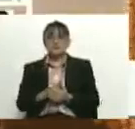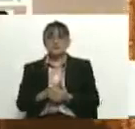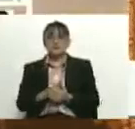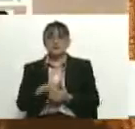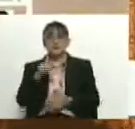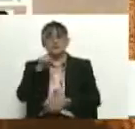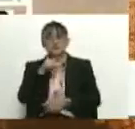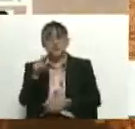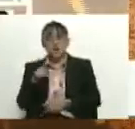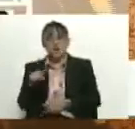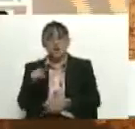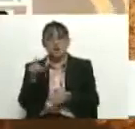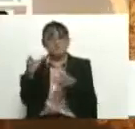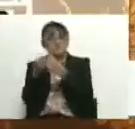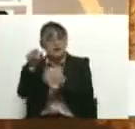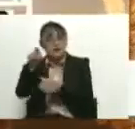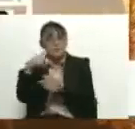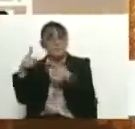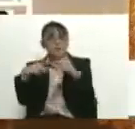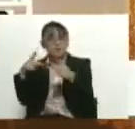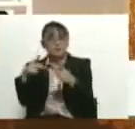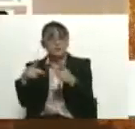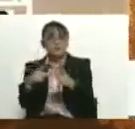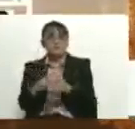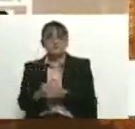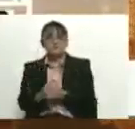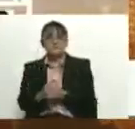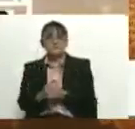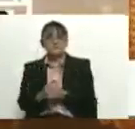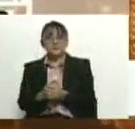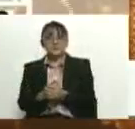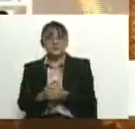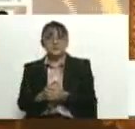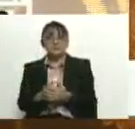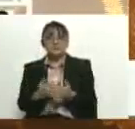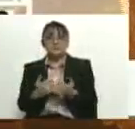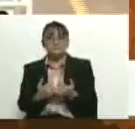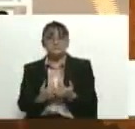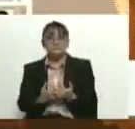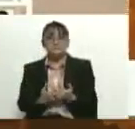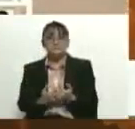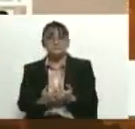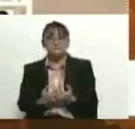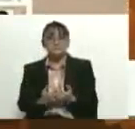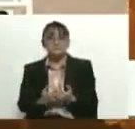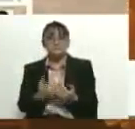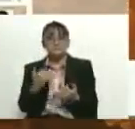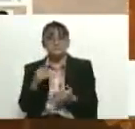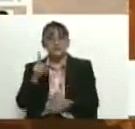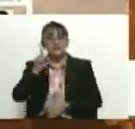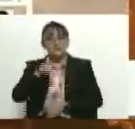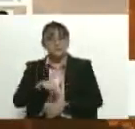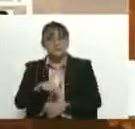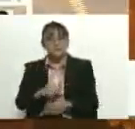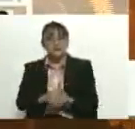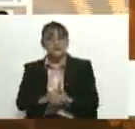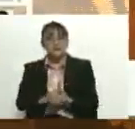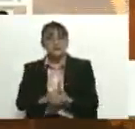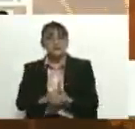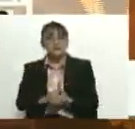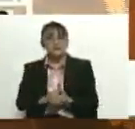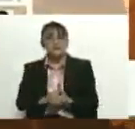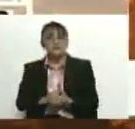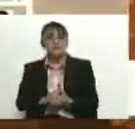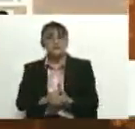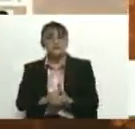muy productiva es en unidades pequeñas lo que llamamos colunco productivo una zona pesquera también y bueno